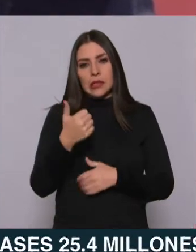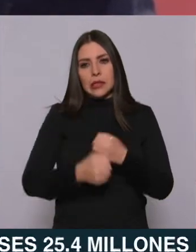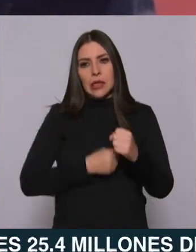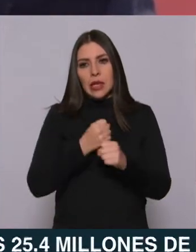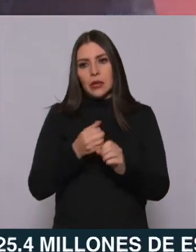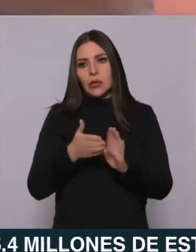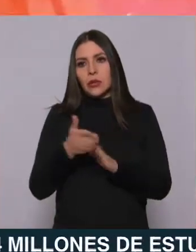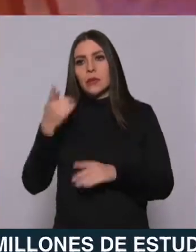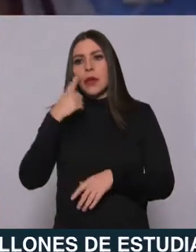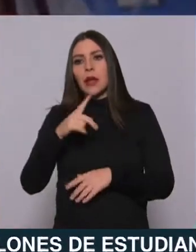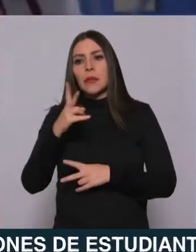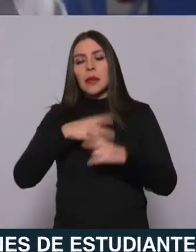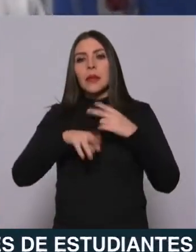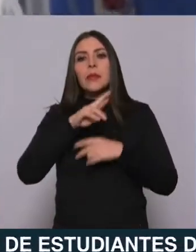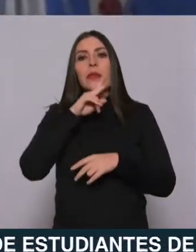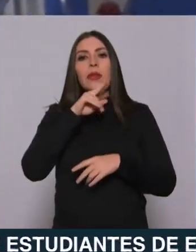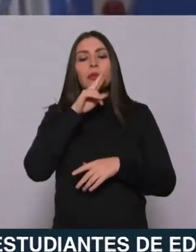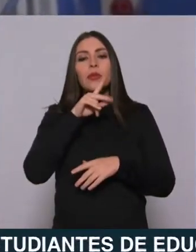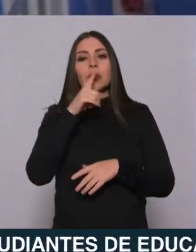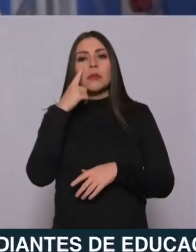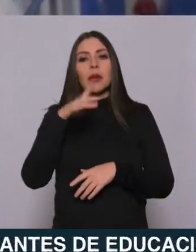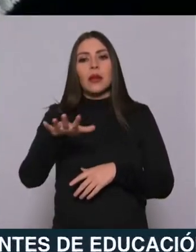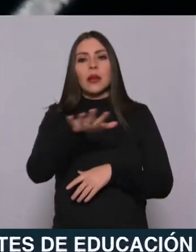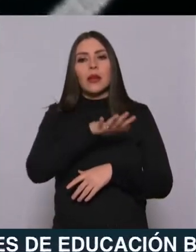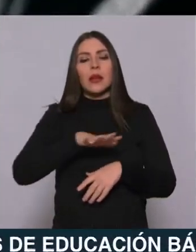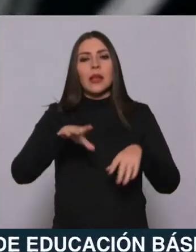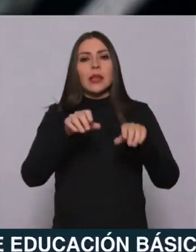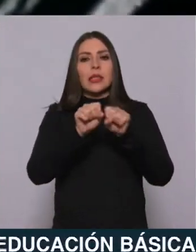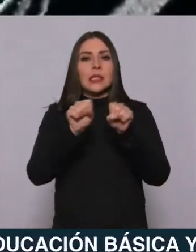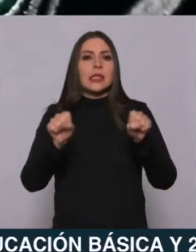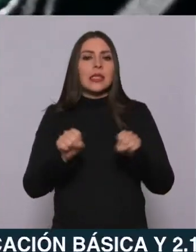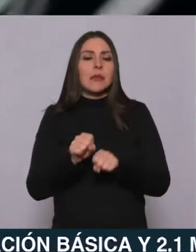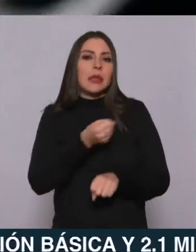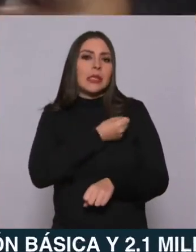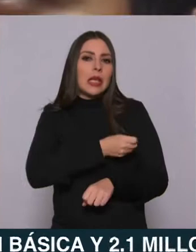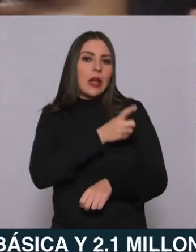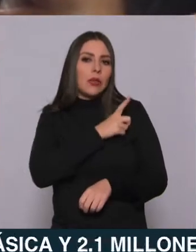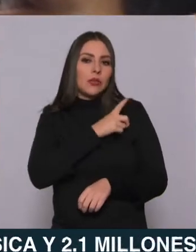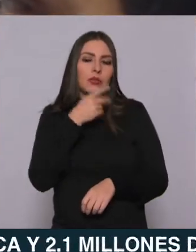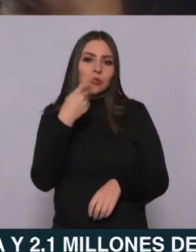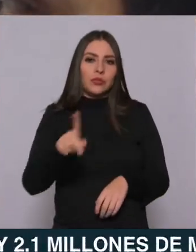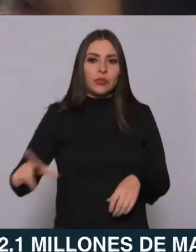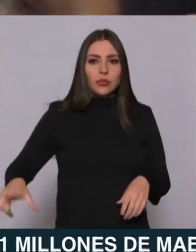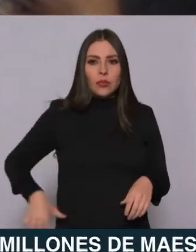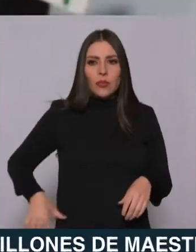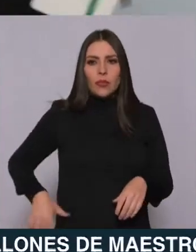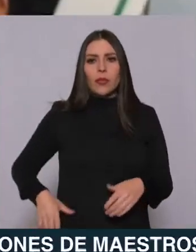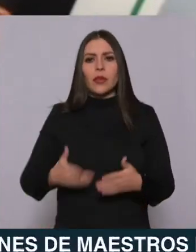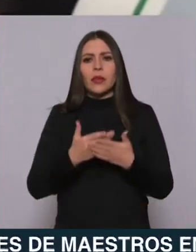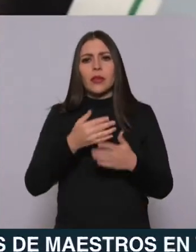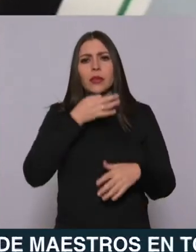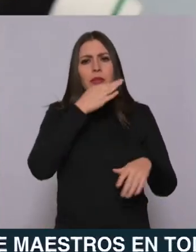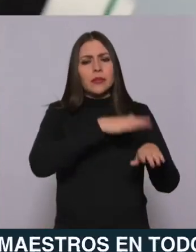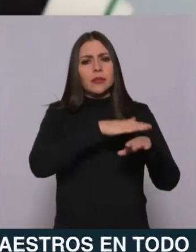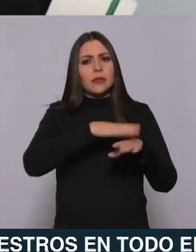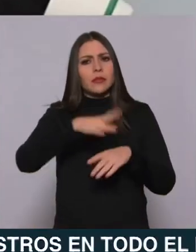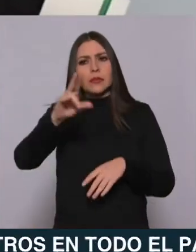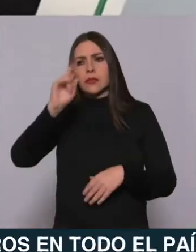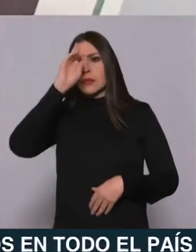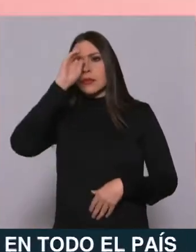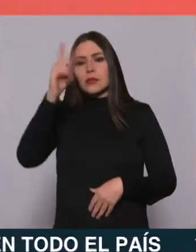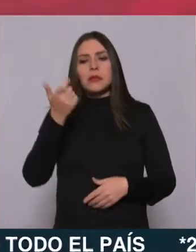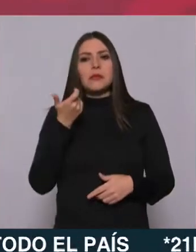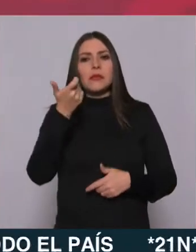pública. Incluso, el mandatario llamó a la población a denunciar los cobros de cuotas en hospitales